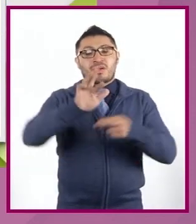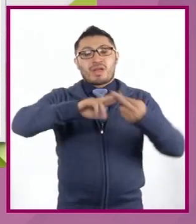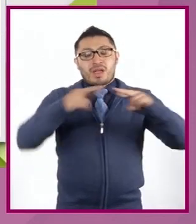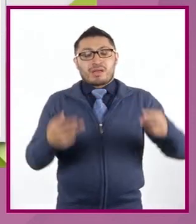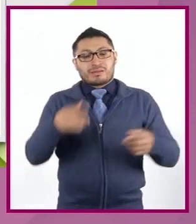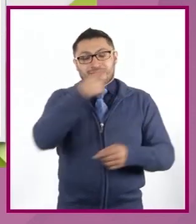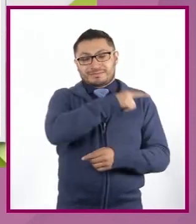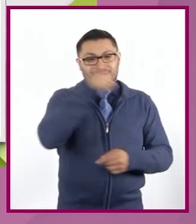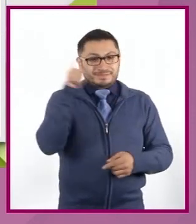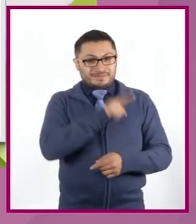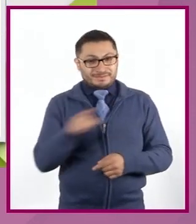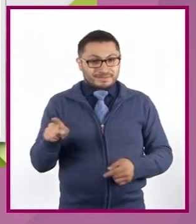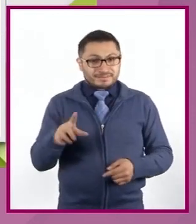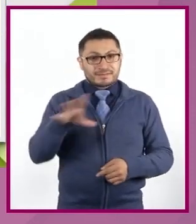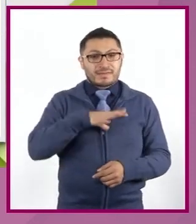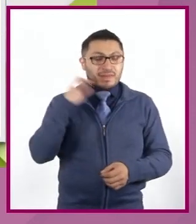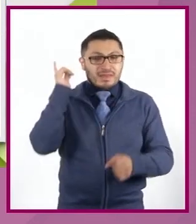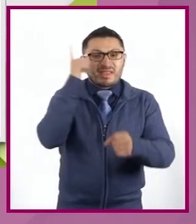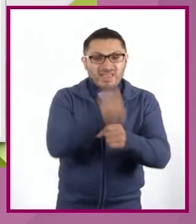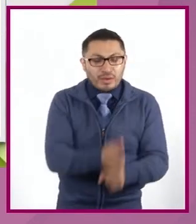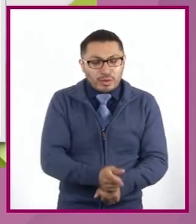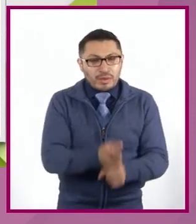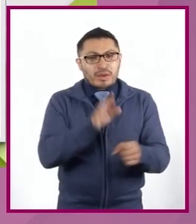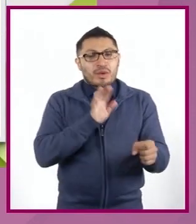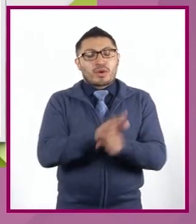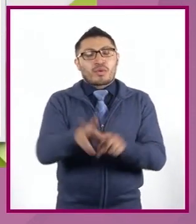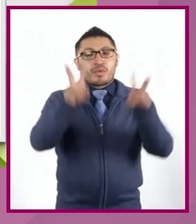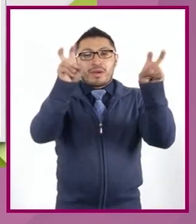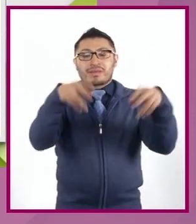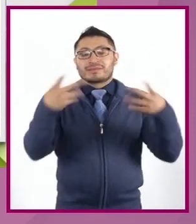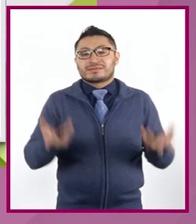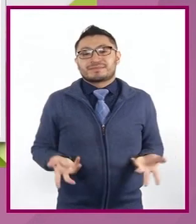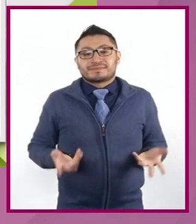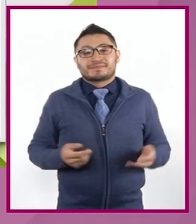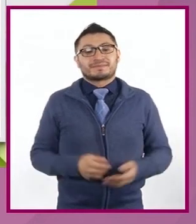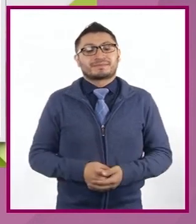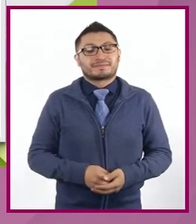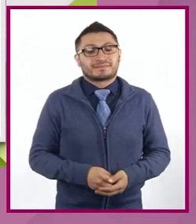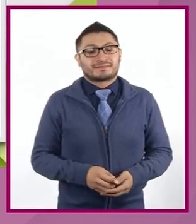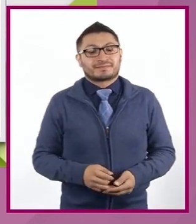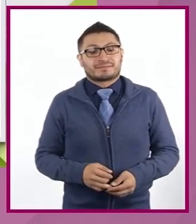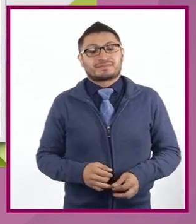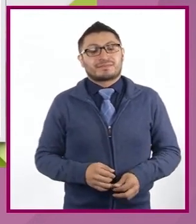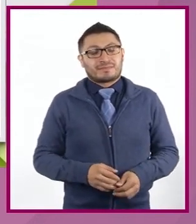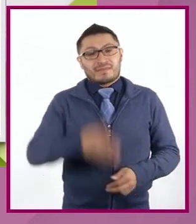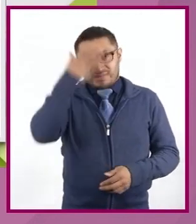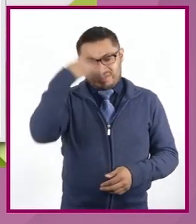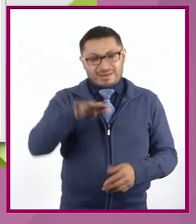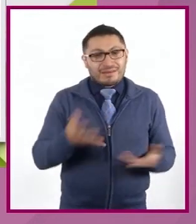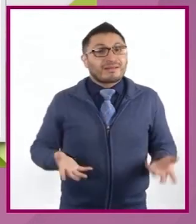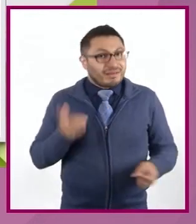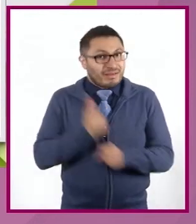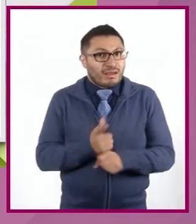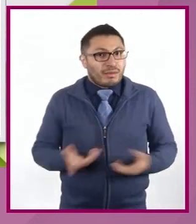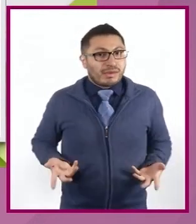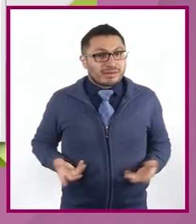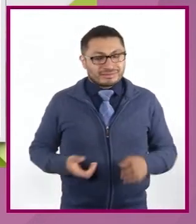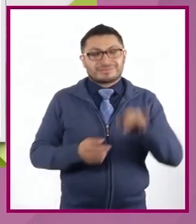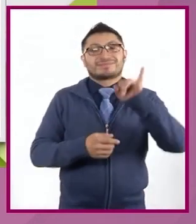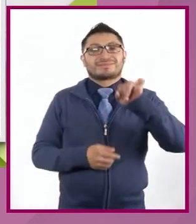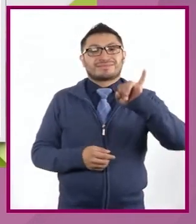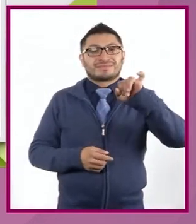una de ellas y descubran de qué estamos hablando. ¿Ya saben cuál es?